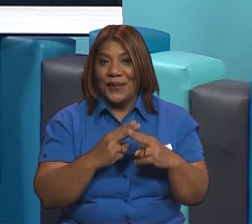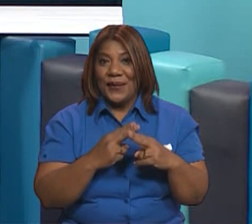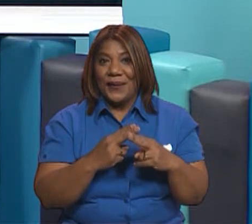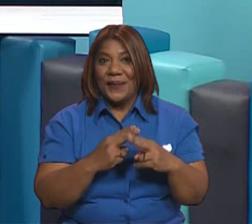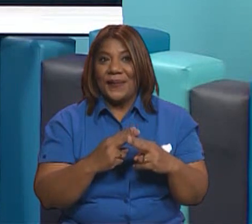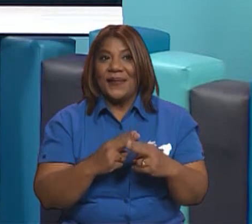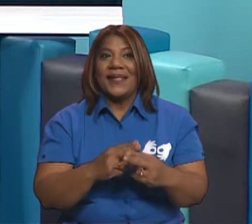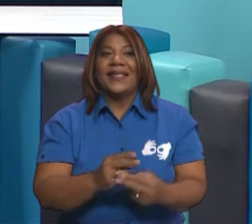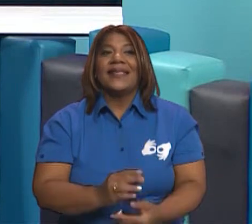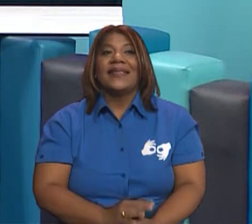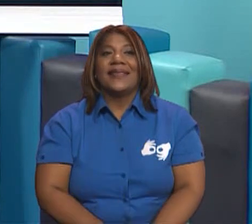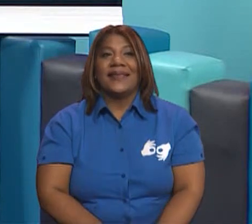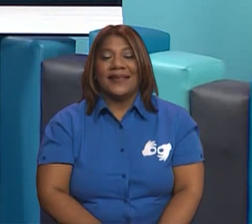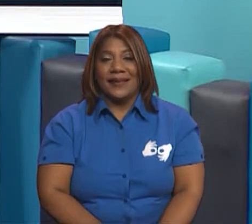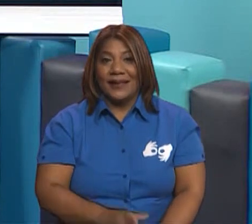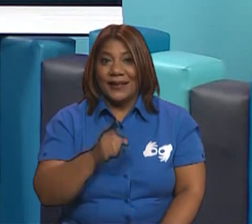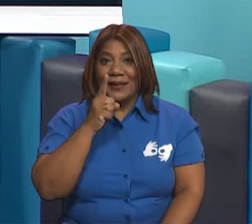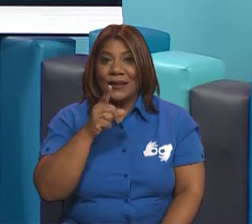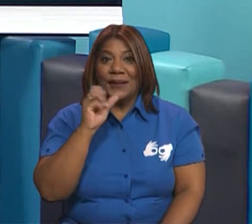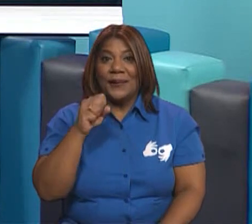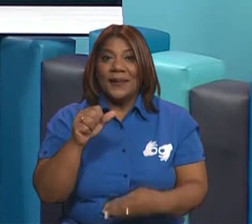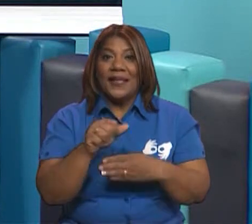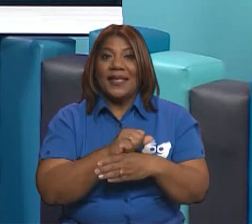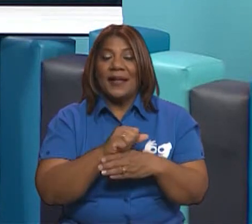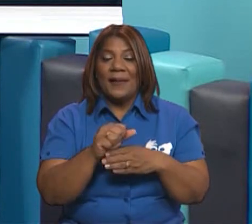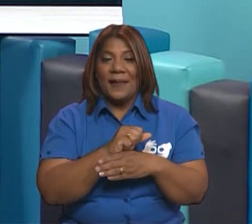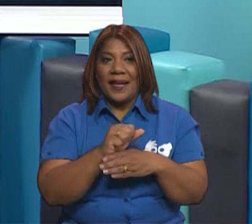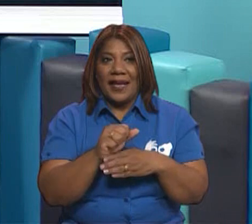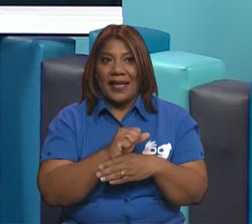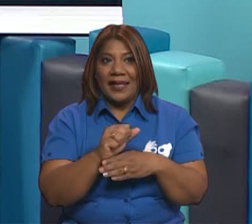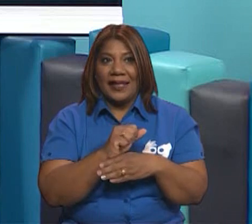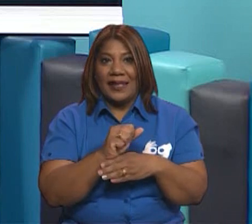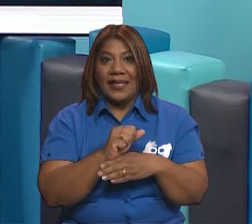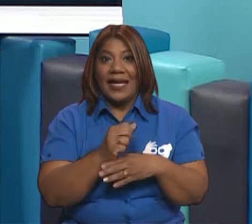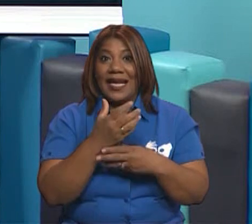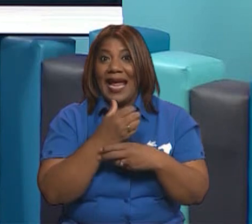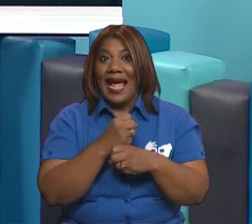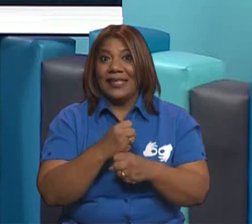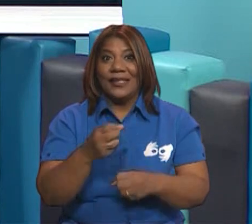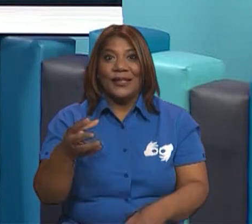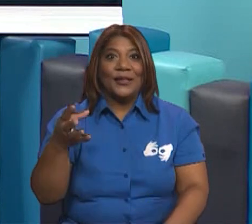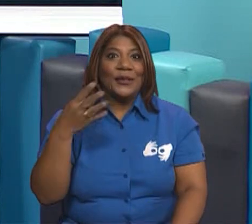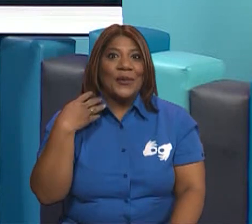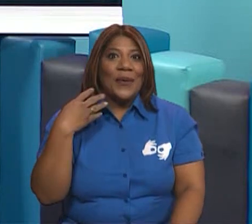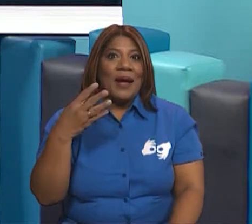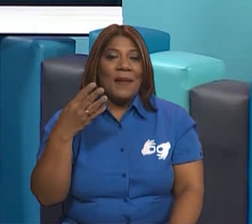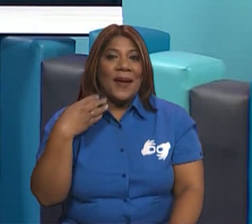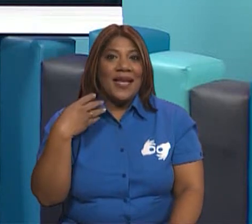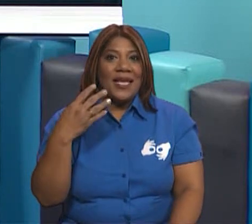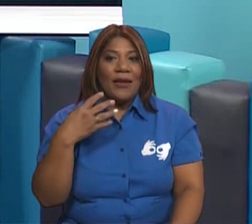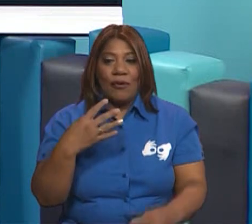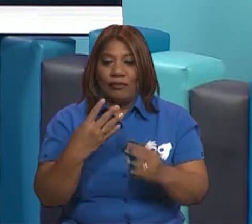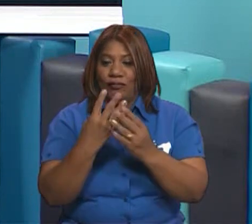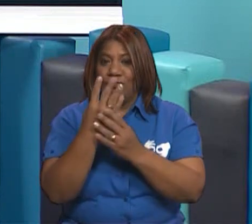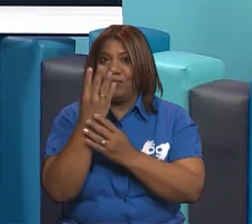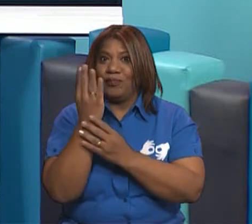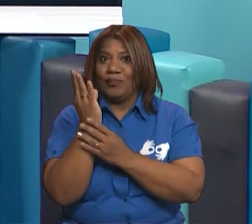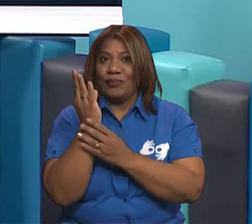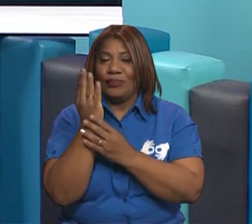los ángulos. Ustedes pueden practicar luego a construir su propio abanico y también